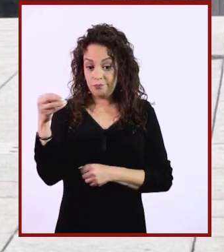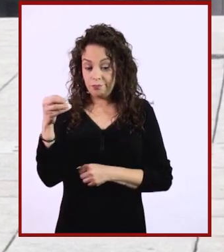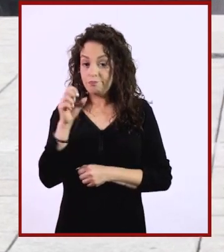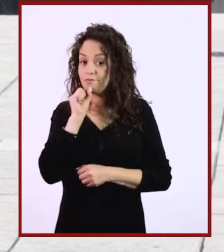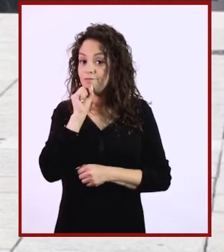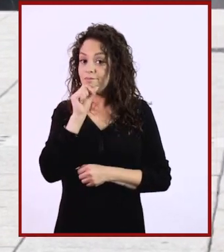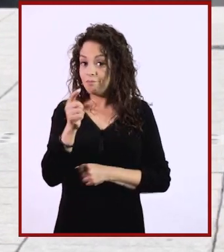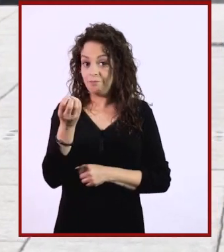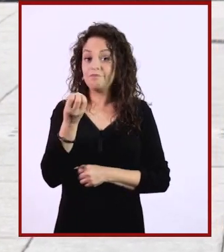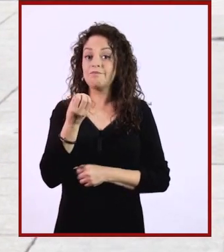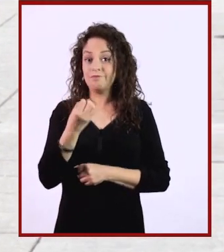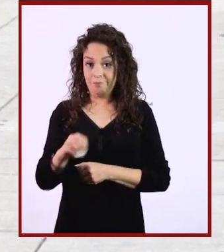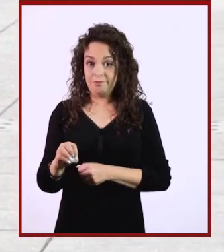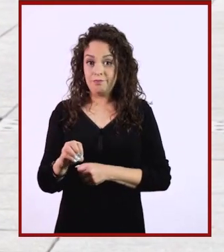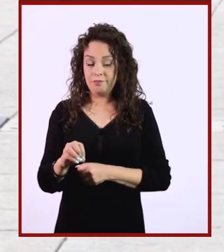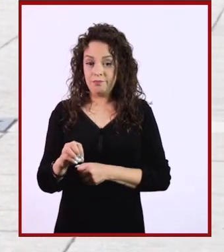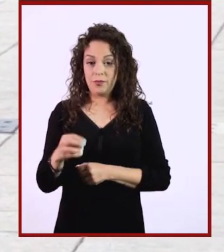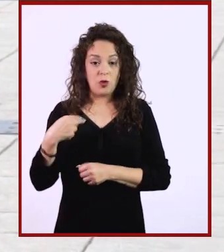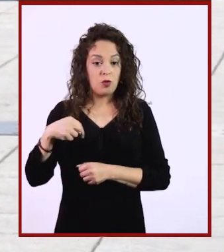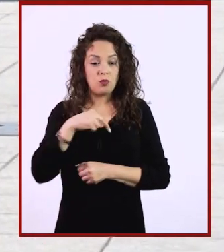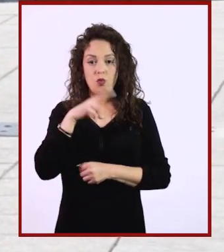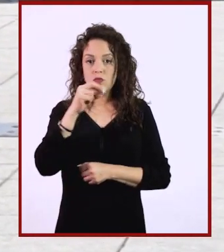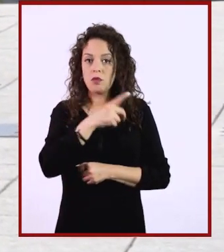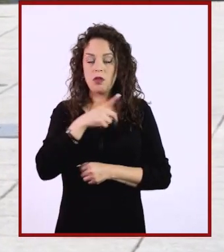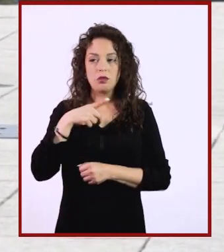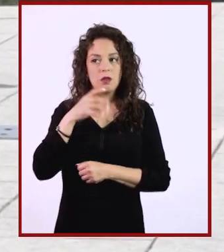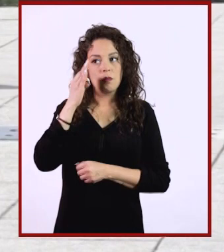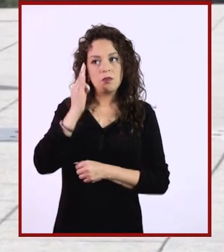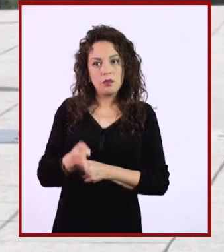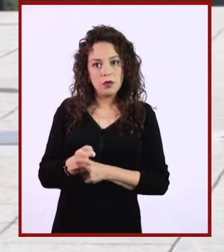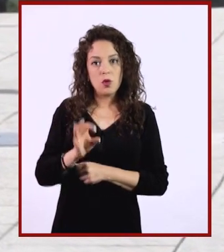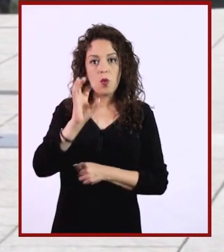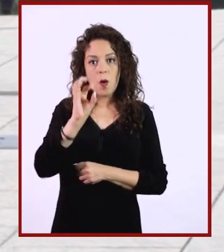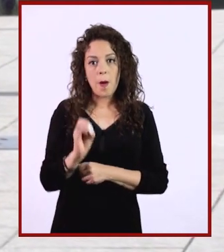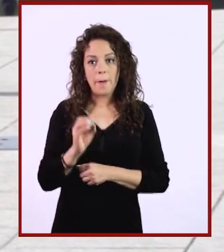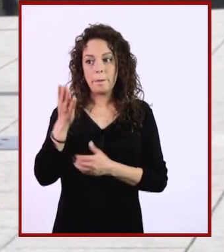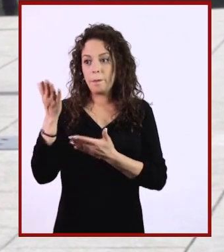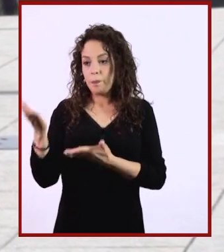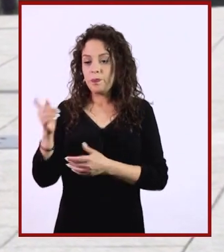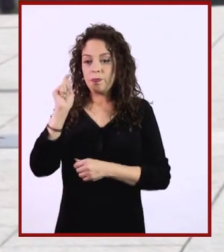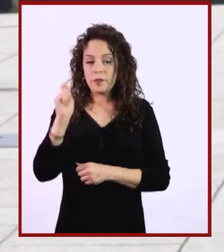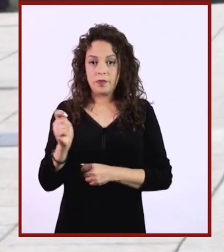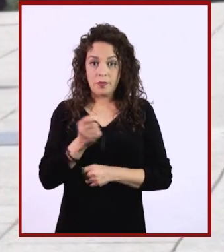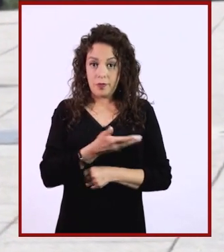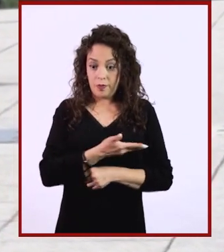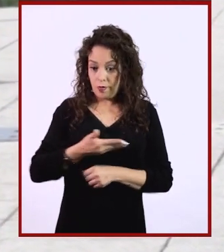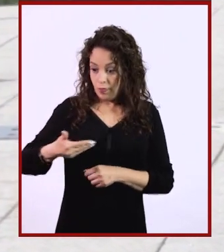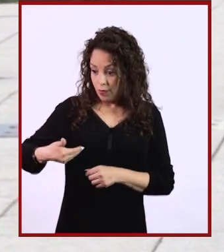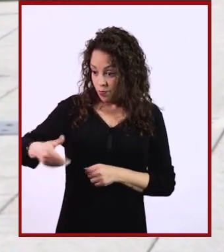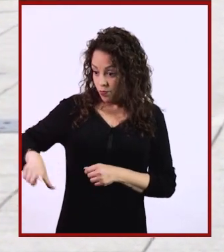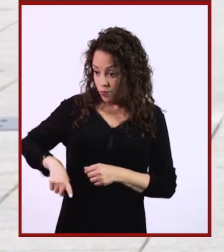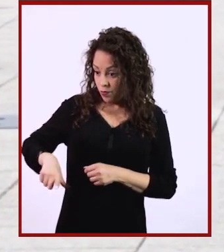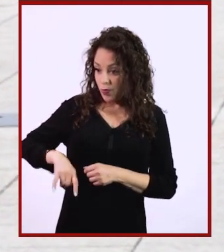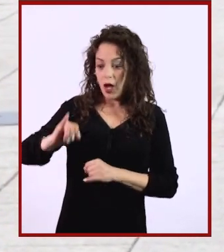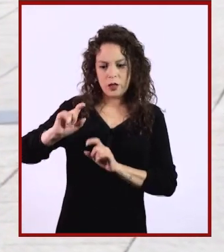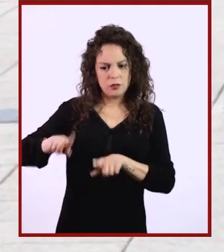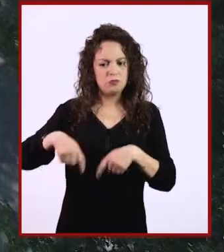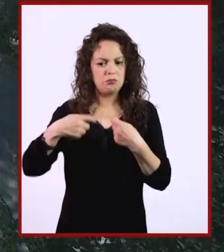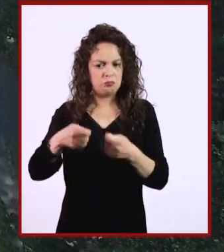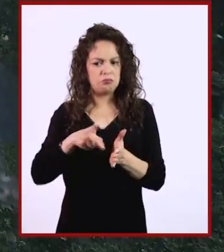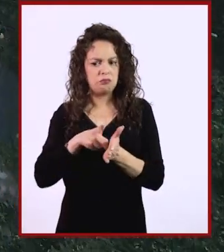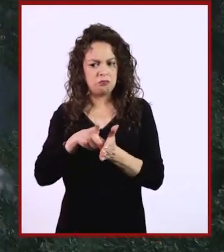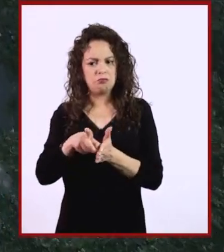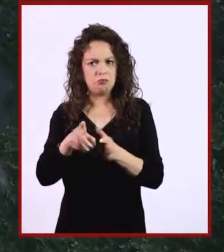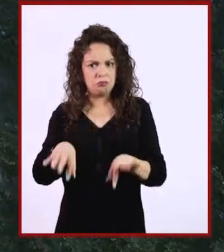podemos nosotros permitir, por ejemplo, o dejar que los estados sean los únicos que garanticen esos derechos